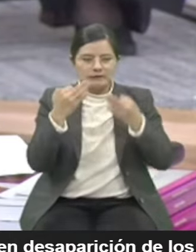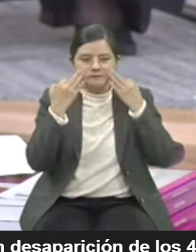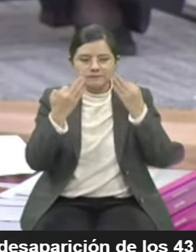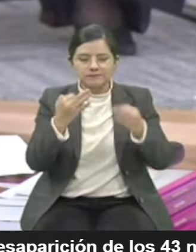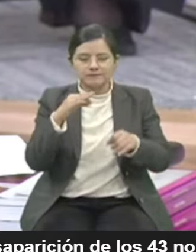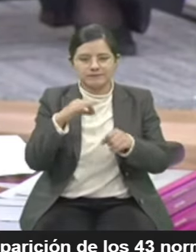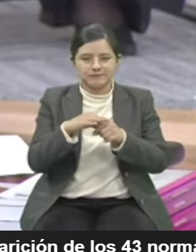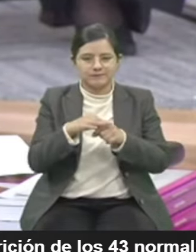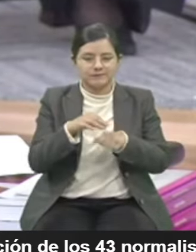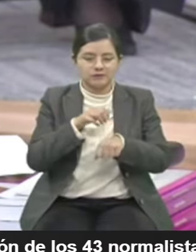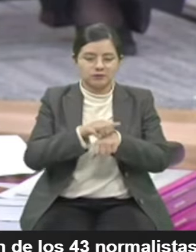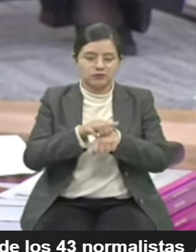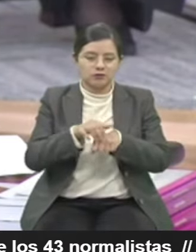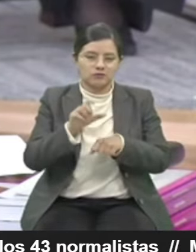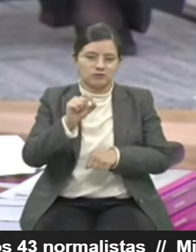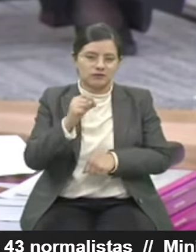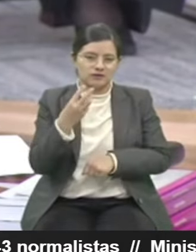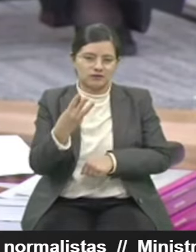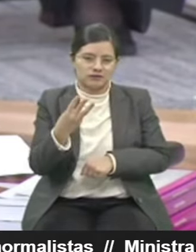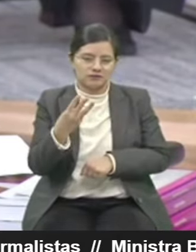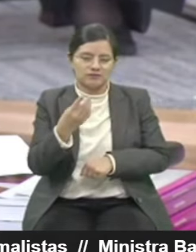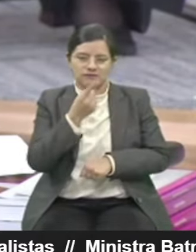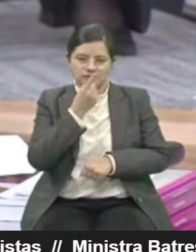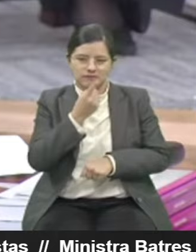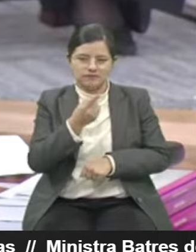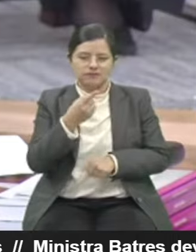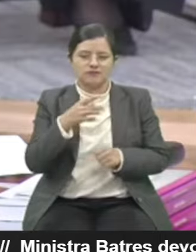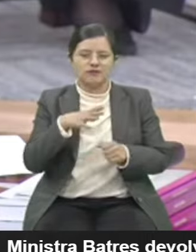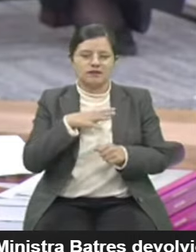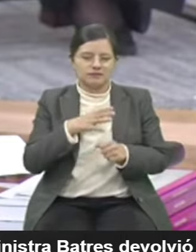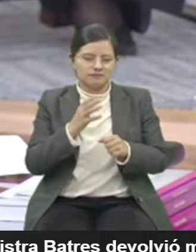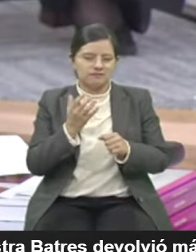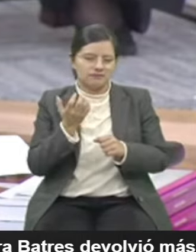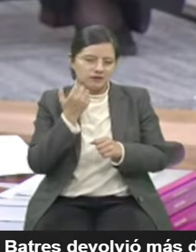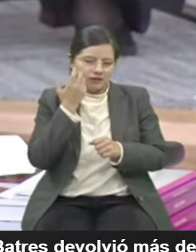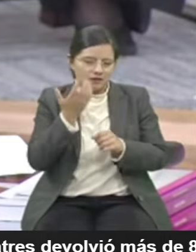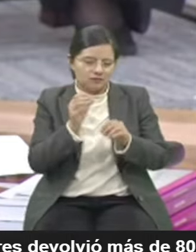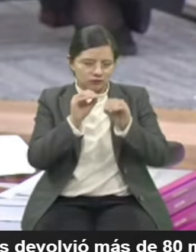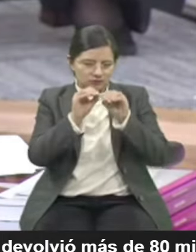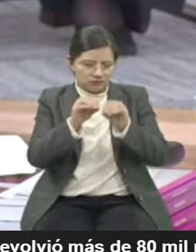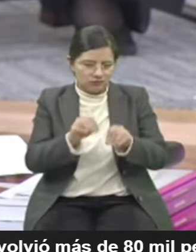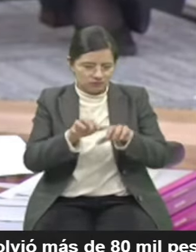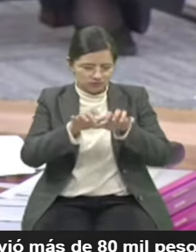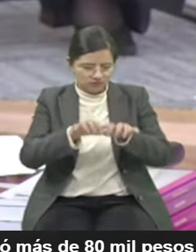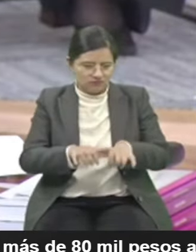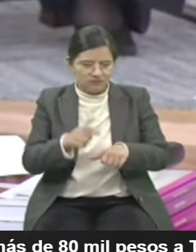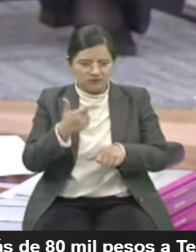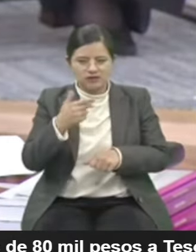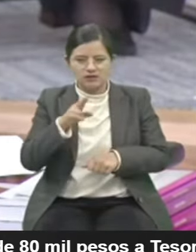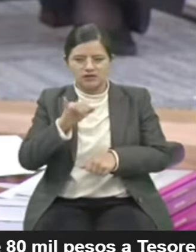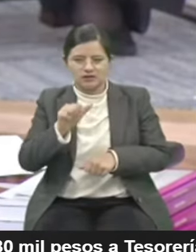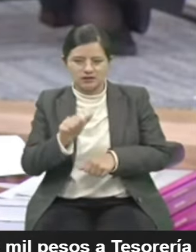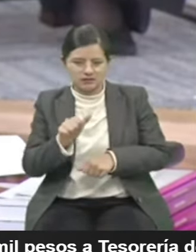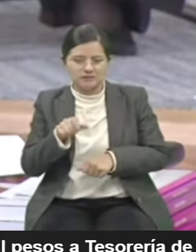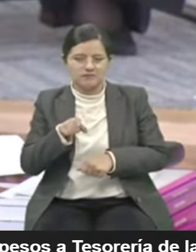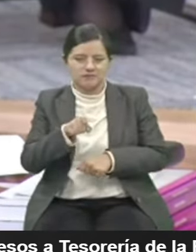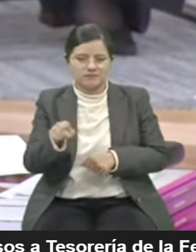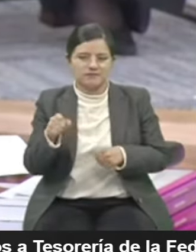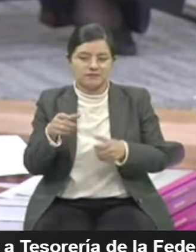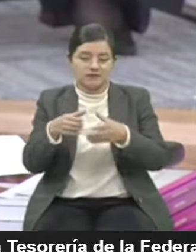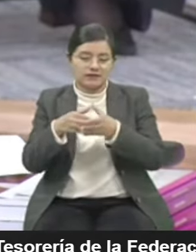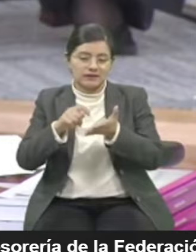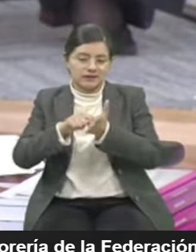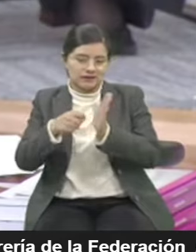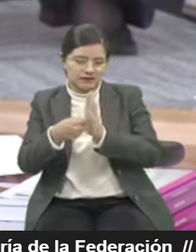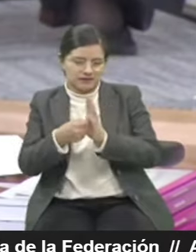numeral 23 se procurará una guía para la fiscalización de los recursos de los observadores electorales que deberá estar validada previamente